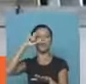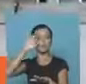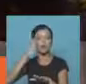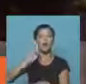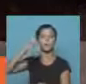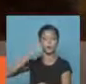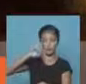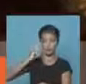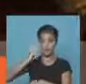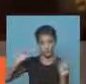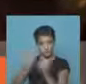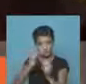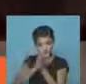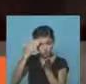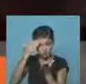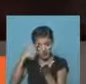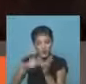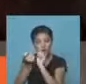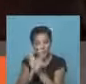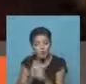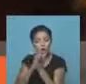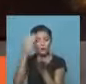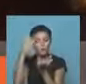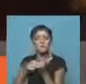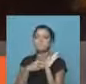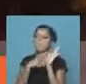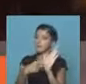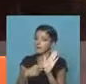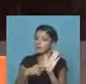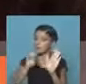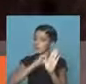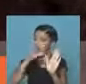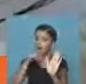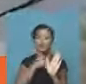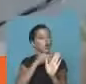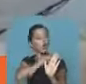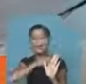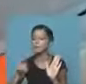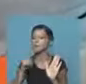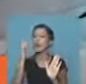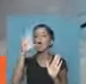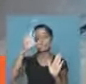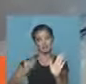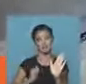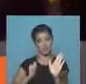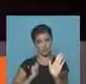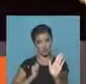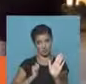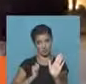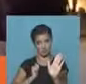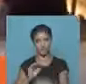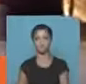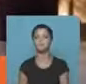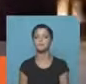sancionan esta constitución o estas reformas constitucionales, dicen expresamente, no queremos que haya una dictadura. Lo curioso